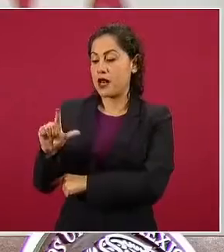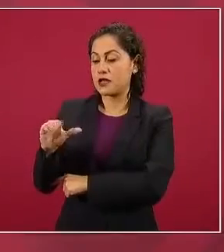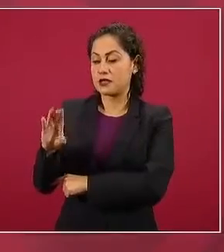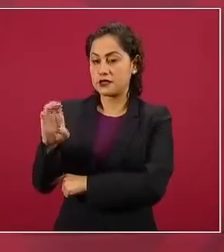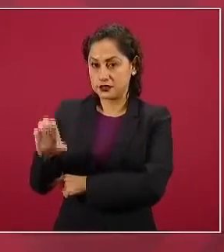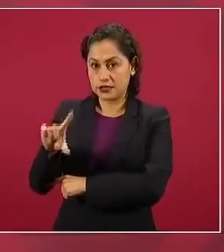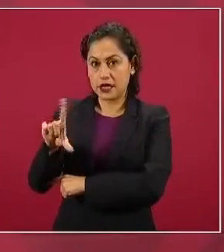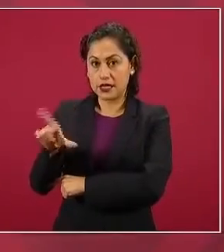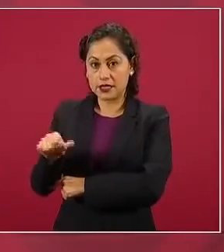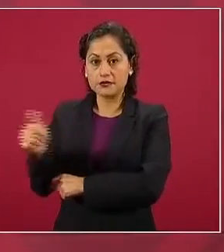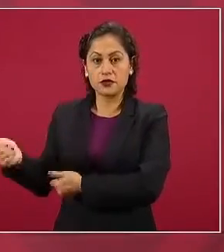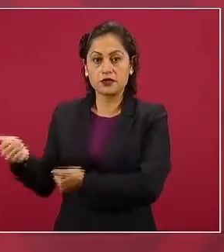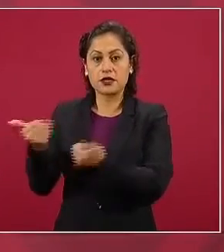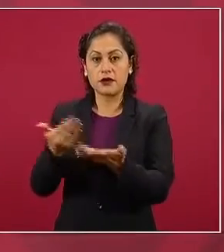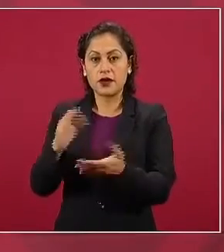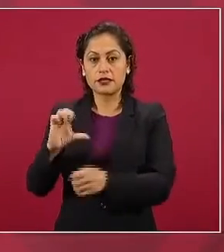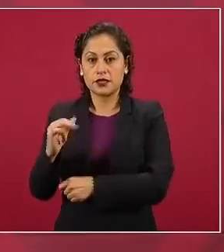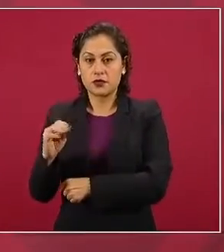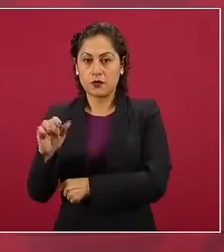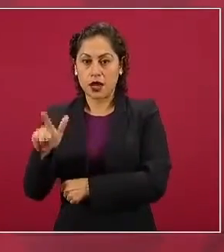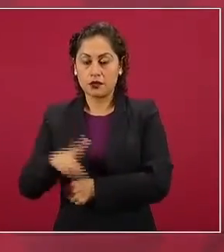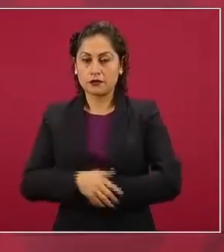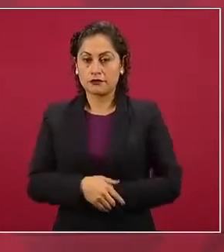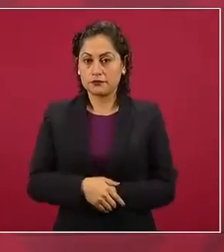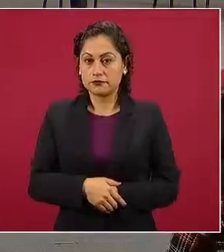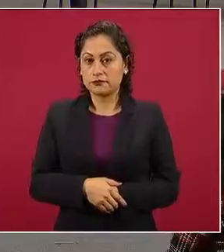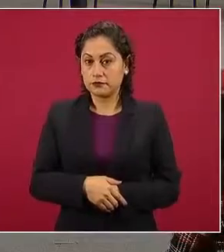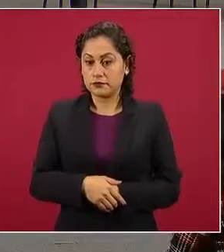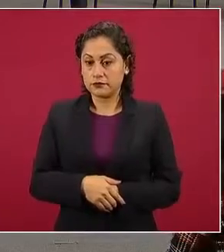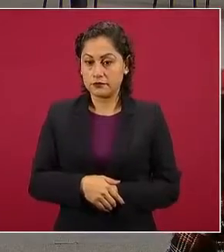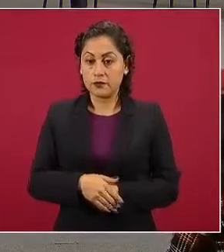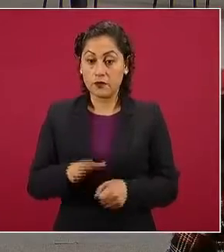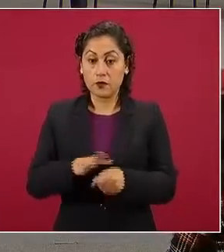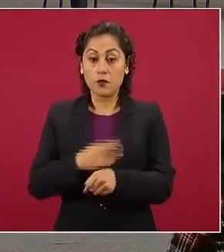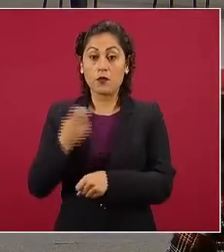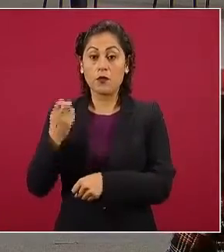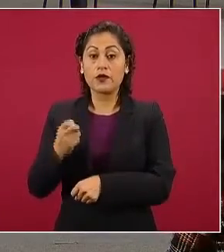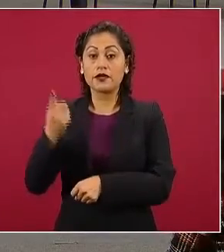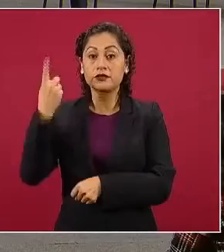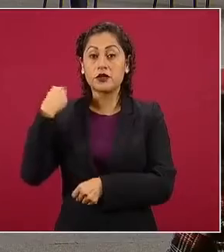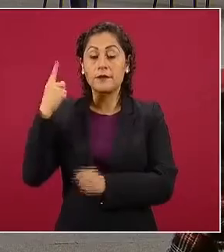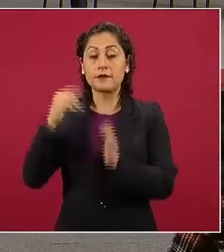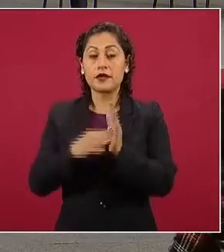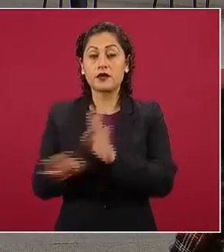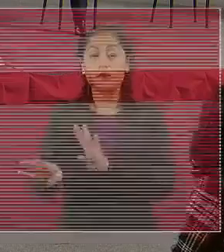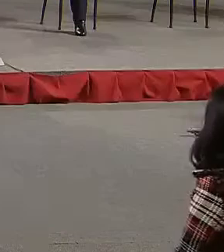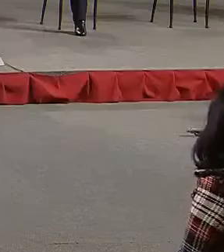centro del país. Y este fue el estatus que mantuvo Chetumal entre 1934 y